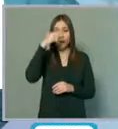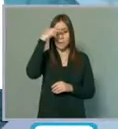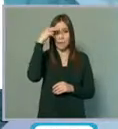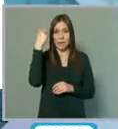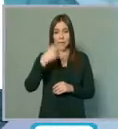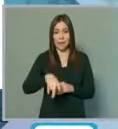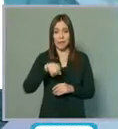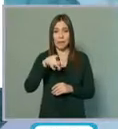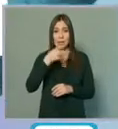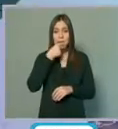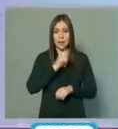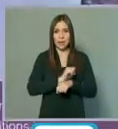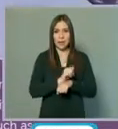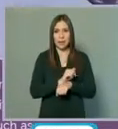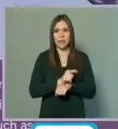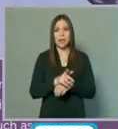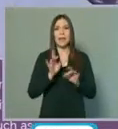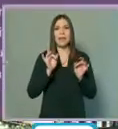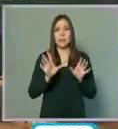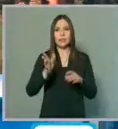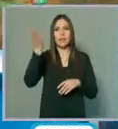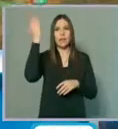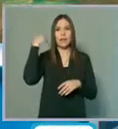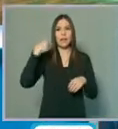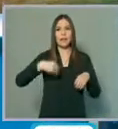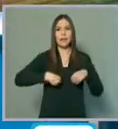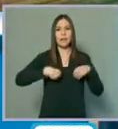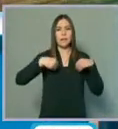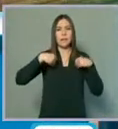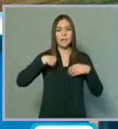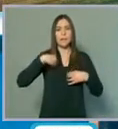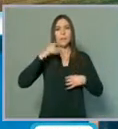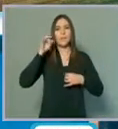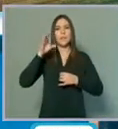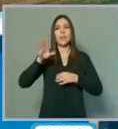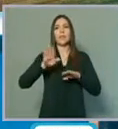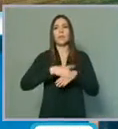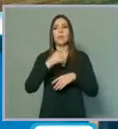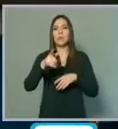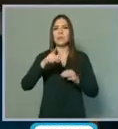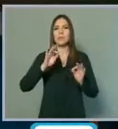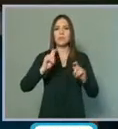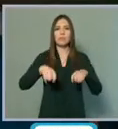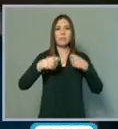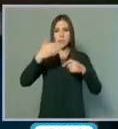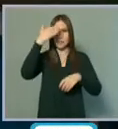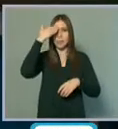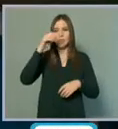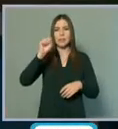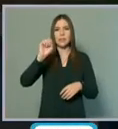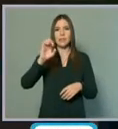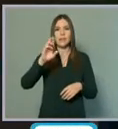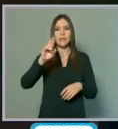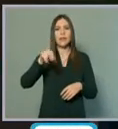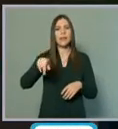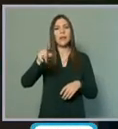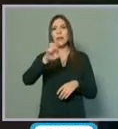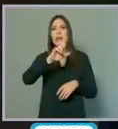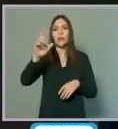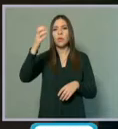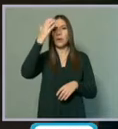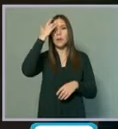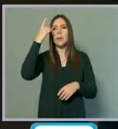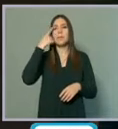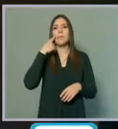mexicano, que, digamos, tuvo ya una residencia en el CERN como un artista reconocido por el propio CERN para ser